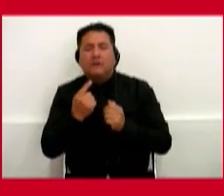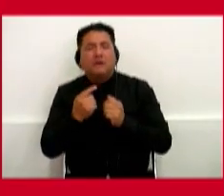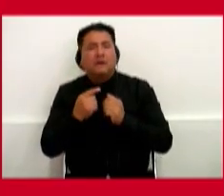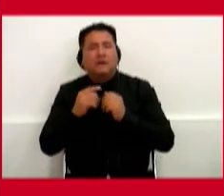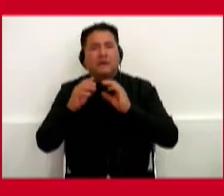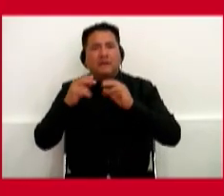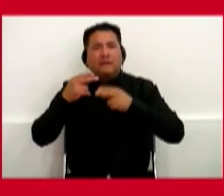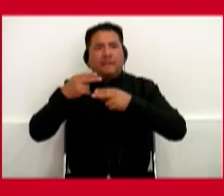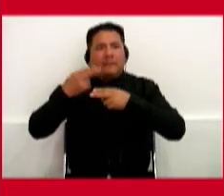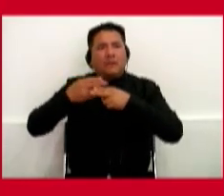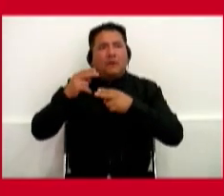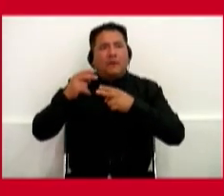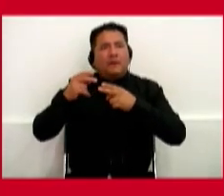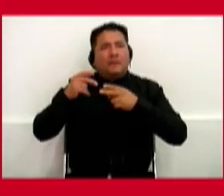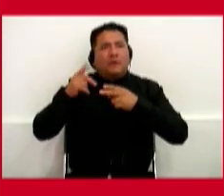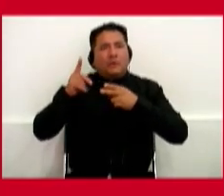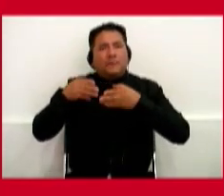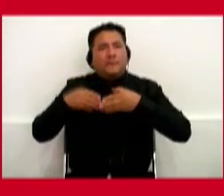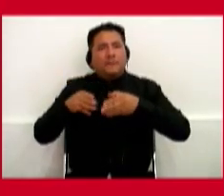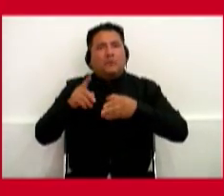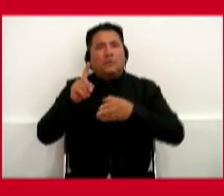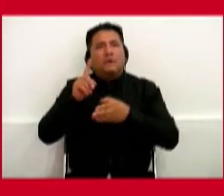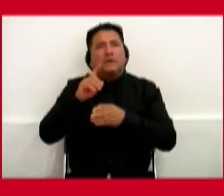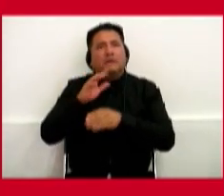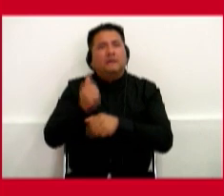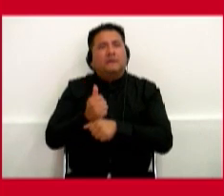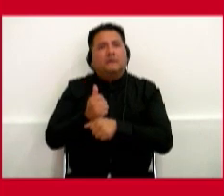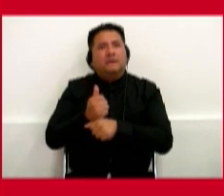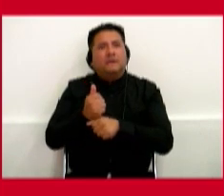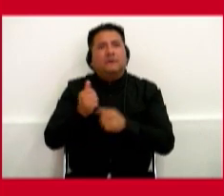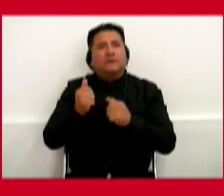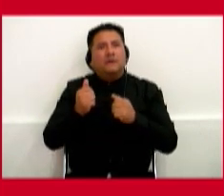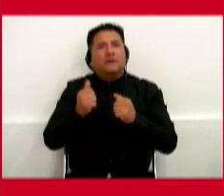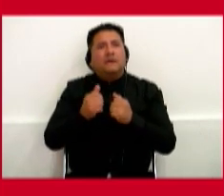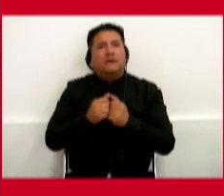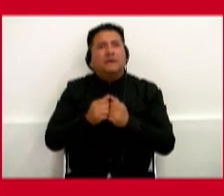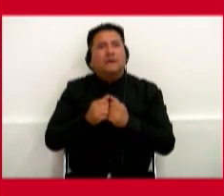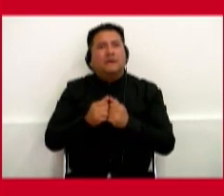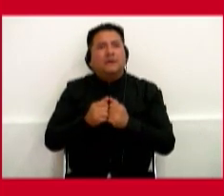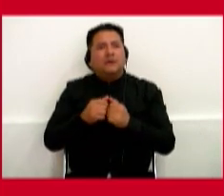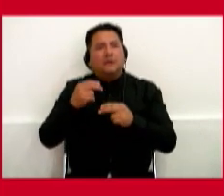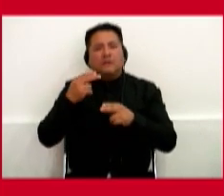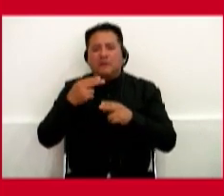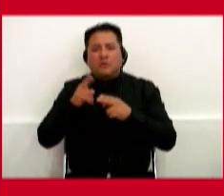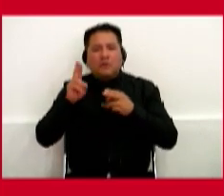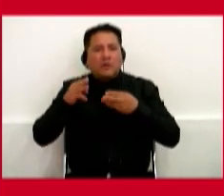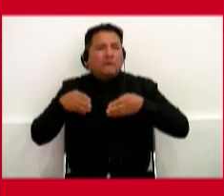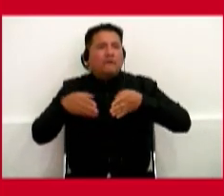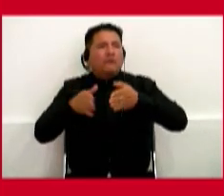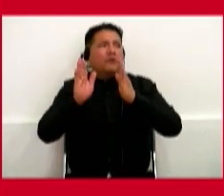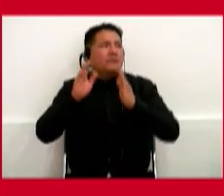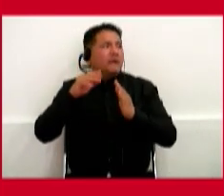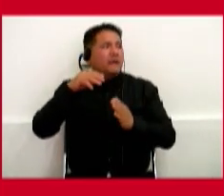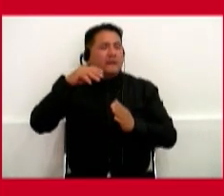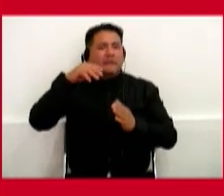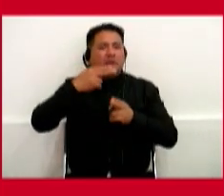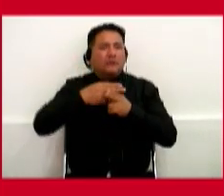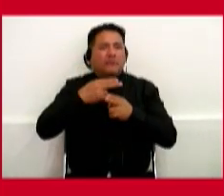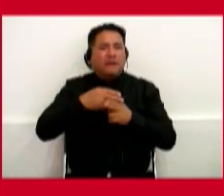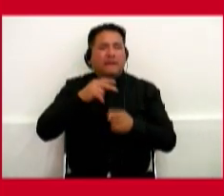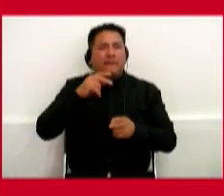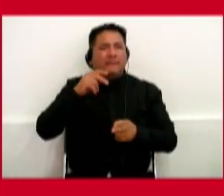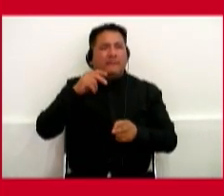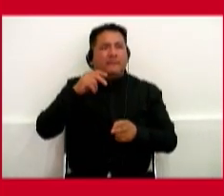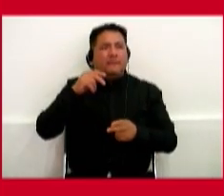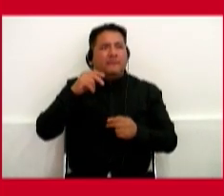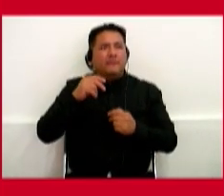explotación. Establecer bajo un criterio empírico que puede ser el típico método de Nicholas o el de UBC para ver qué métodos son aplicables en base a